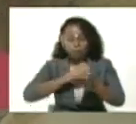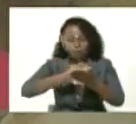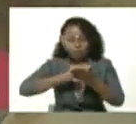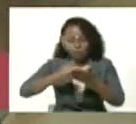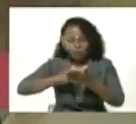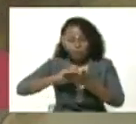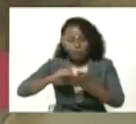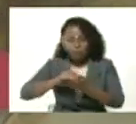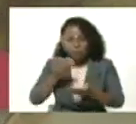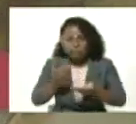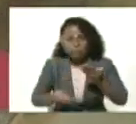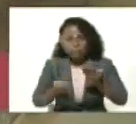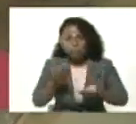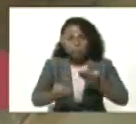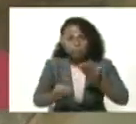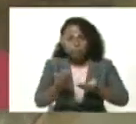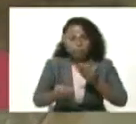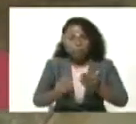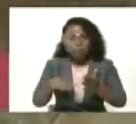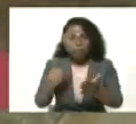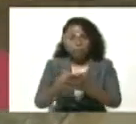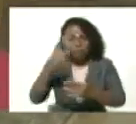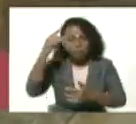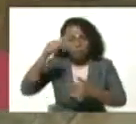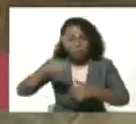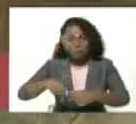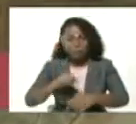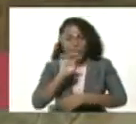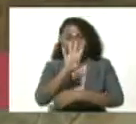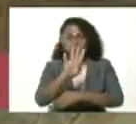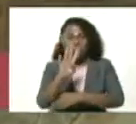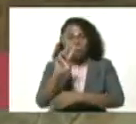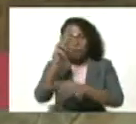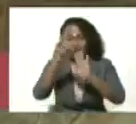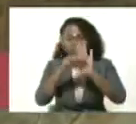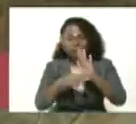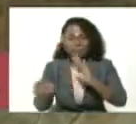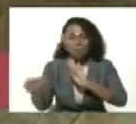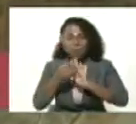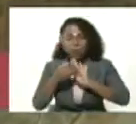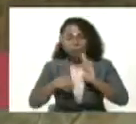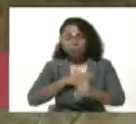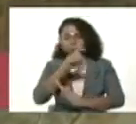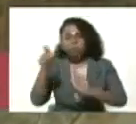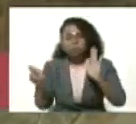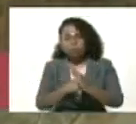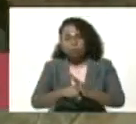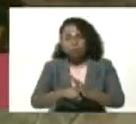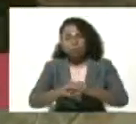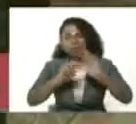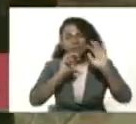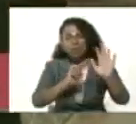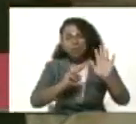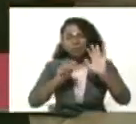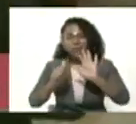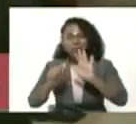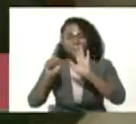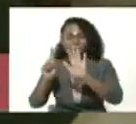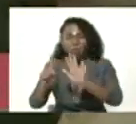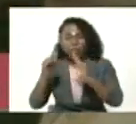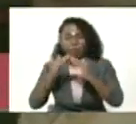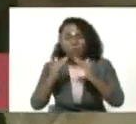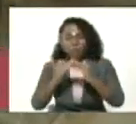tener un balance al día de hoy en cuatro niveles de afectación. Se totalizan hoy 761